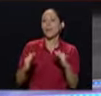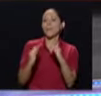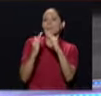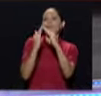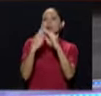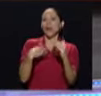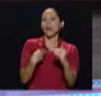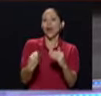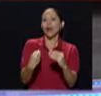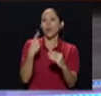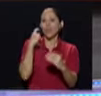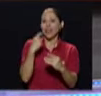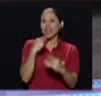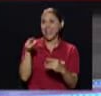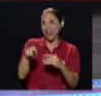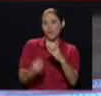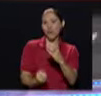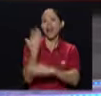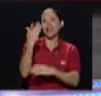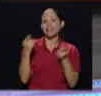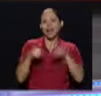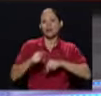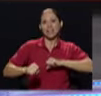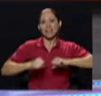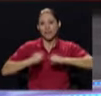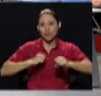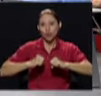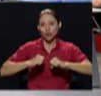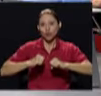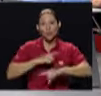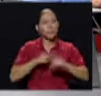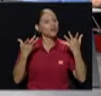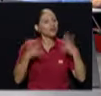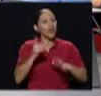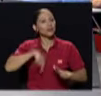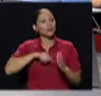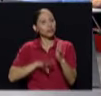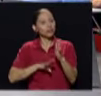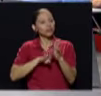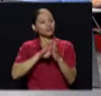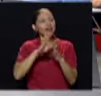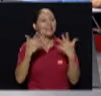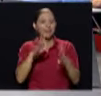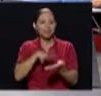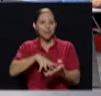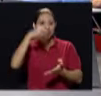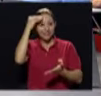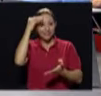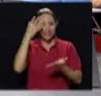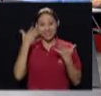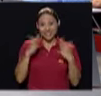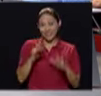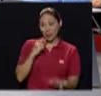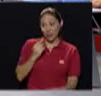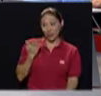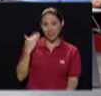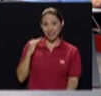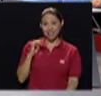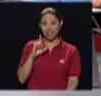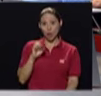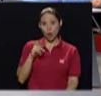volcanes y son los que causan los terremotos. Ya hemos ido avanzando, hemos ido aprendiendo. Yo quiero mencionar, ya Lepo lo dijo,